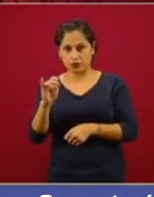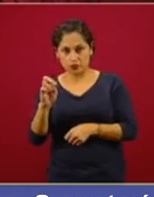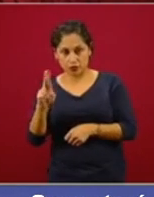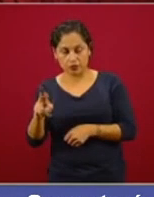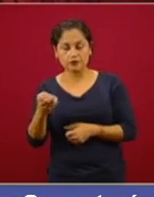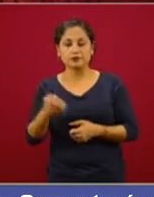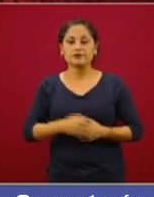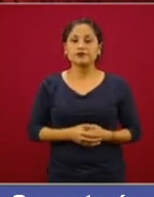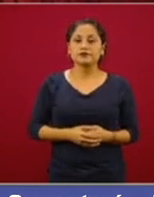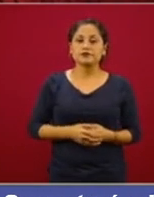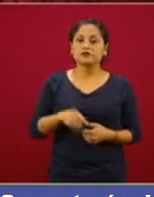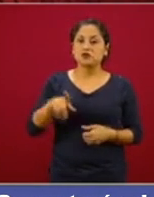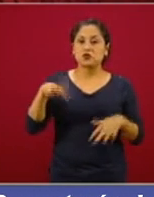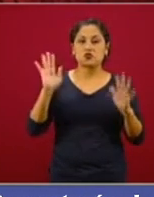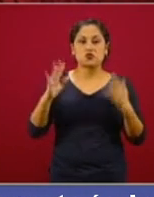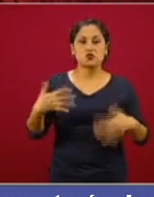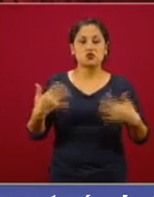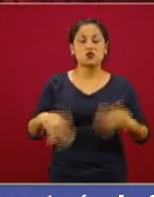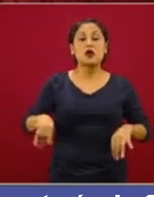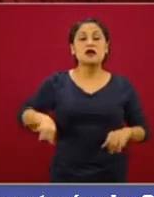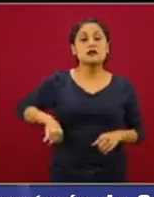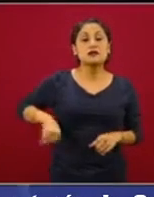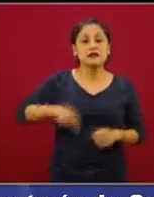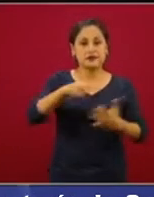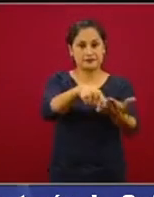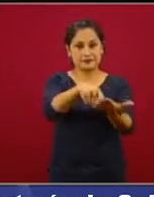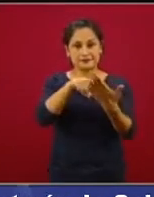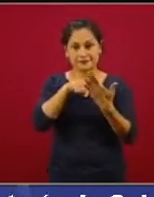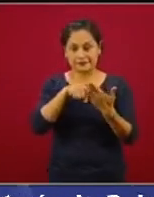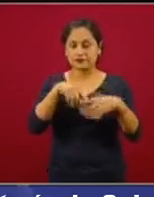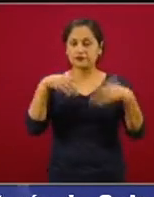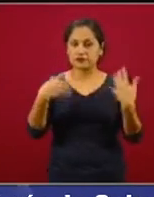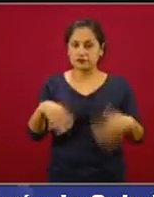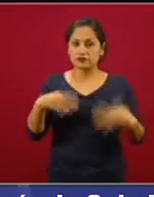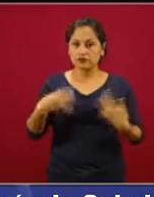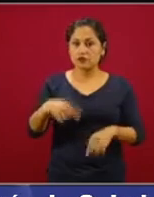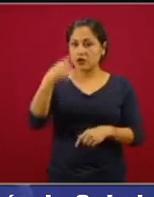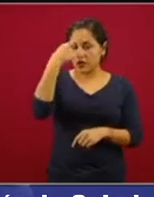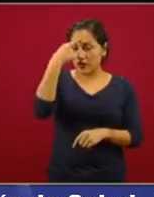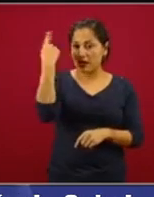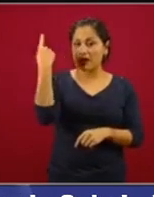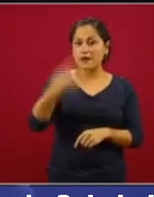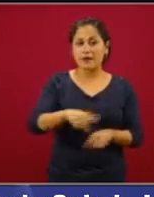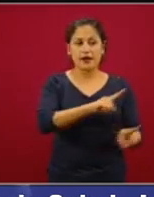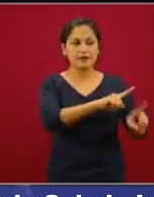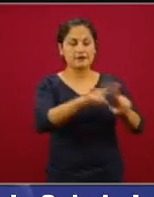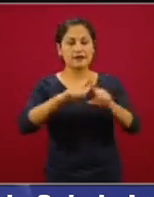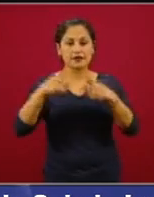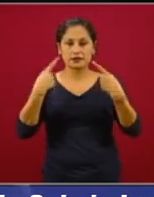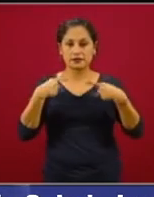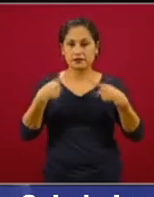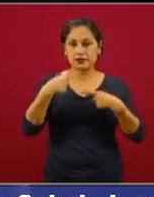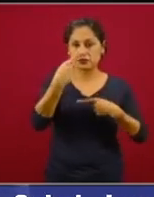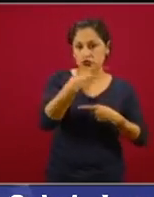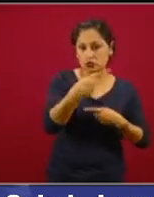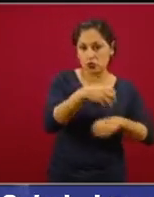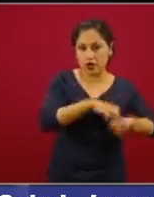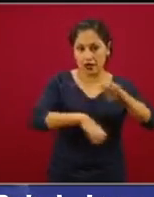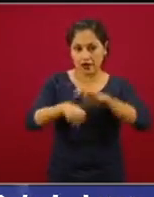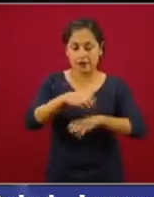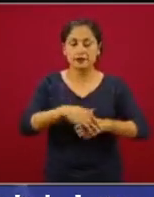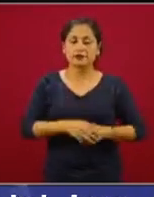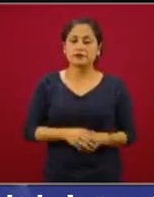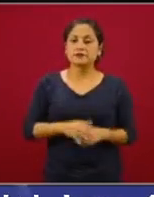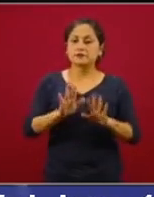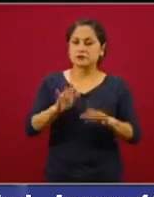de presentar ahorita, y sobre todo para las personas y las empresas. Me gustaría saber, en el sentido